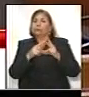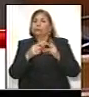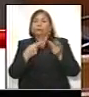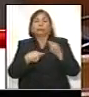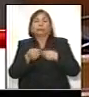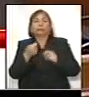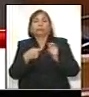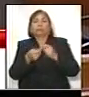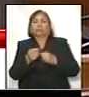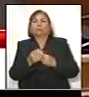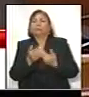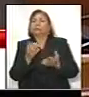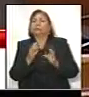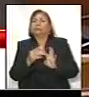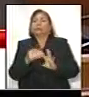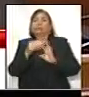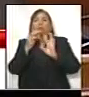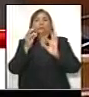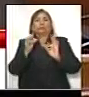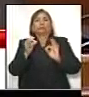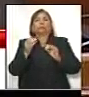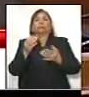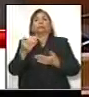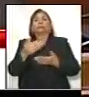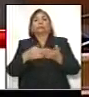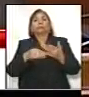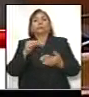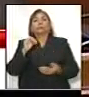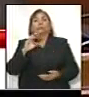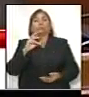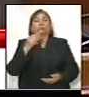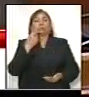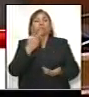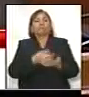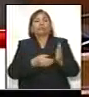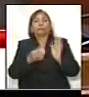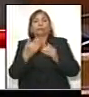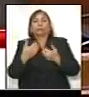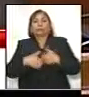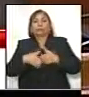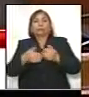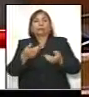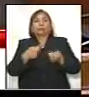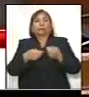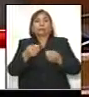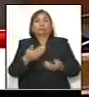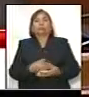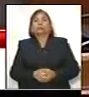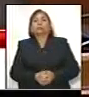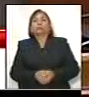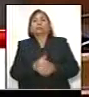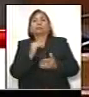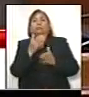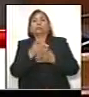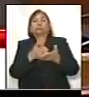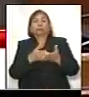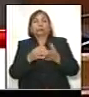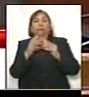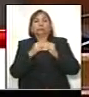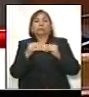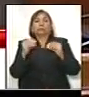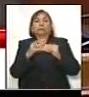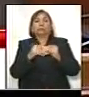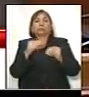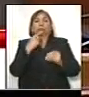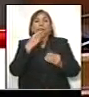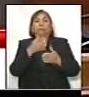comercial va dirigido exclusivamente al micro, al emprendedor, al pequeño comerciante. Y la parte productiva